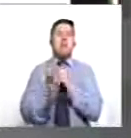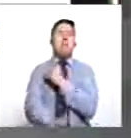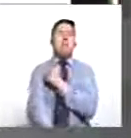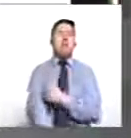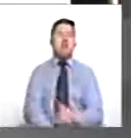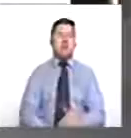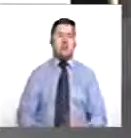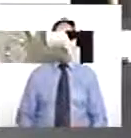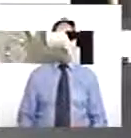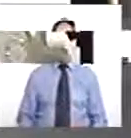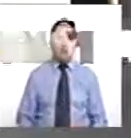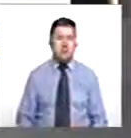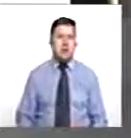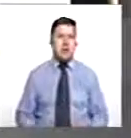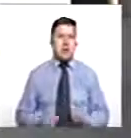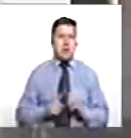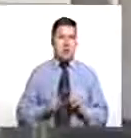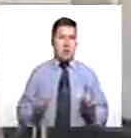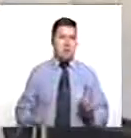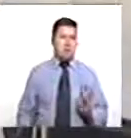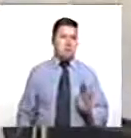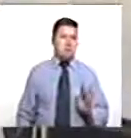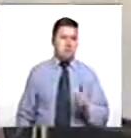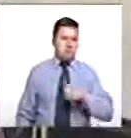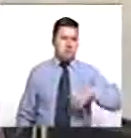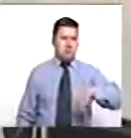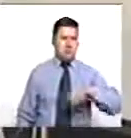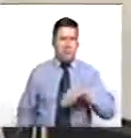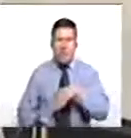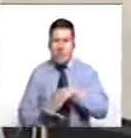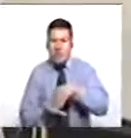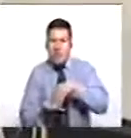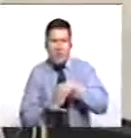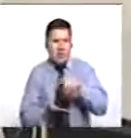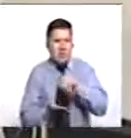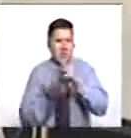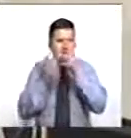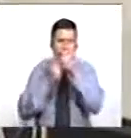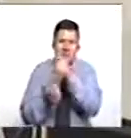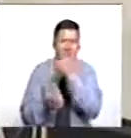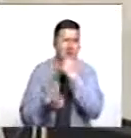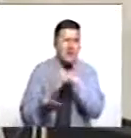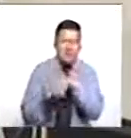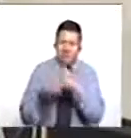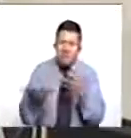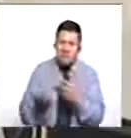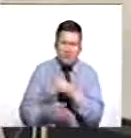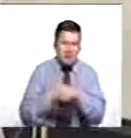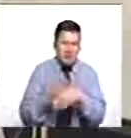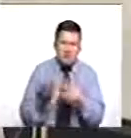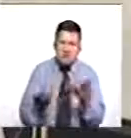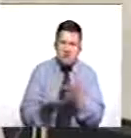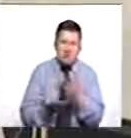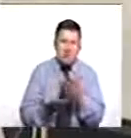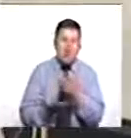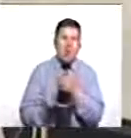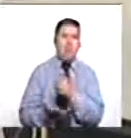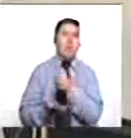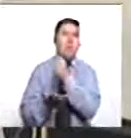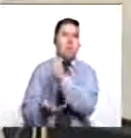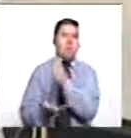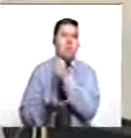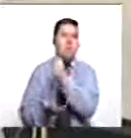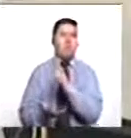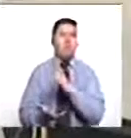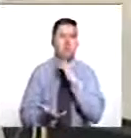$600 millones. Sin embargo, con todas estas falencias que tenía esta empresa y con todos estos recursos que se estaba